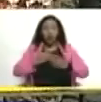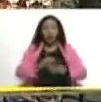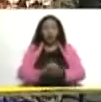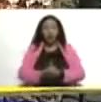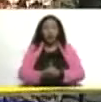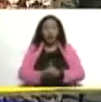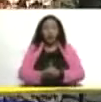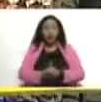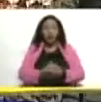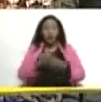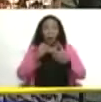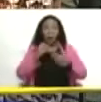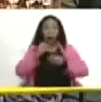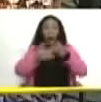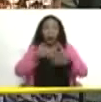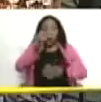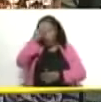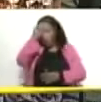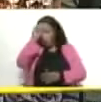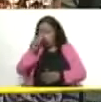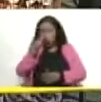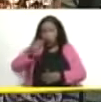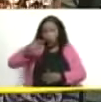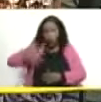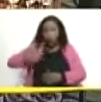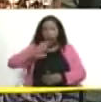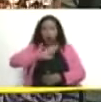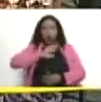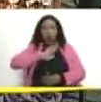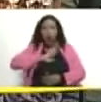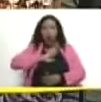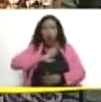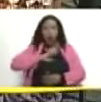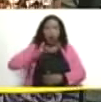para reivindicar nuestros derechos sobre la Guayana Esequiba,